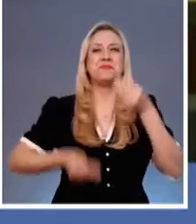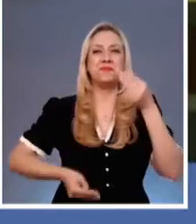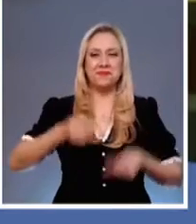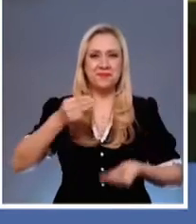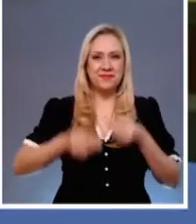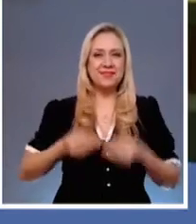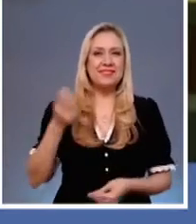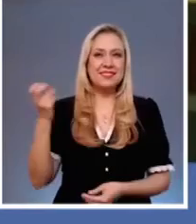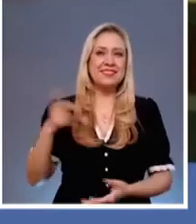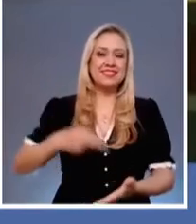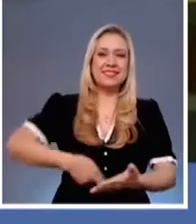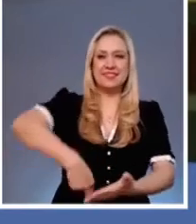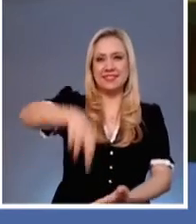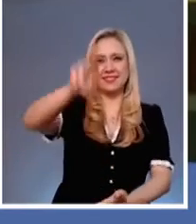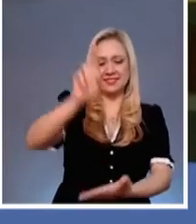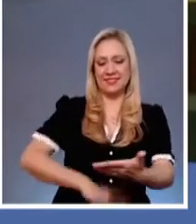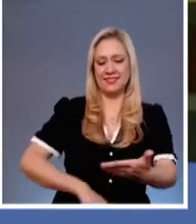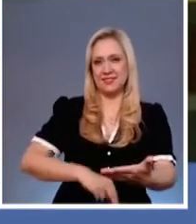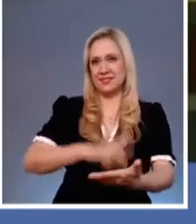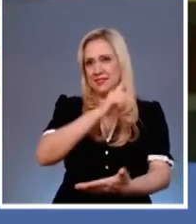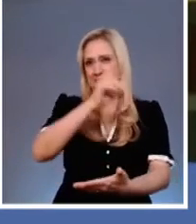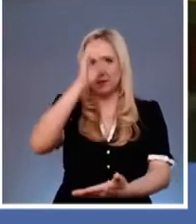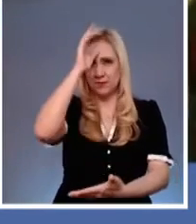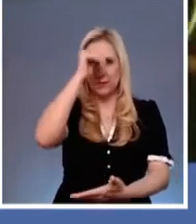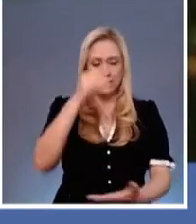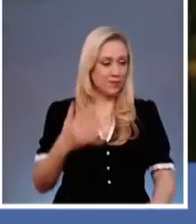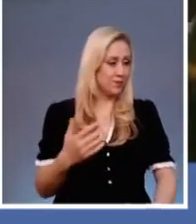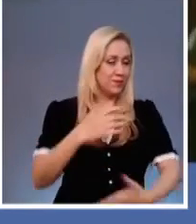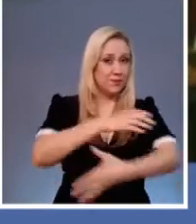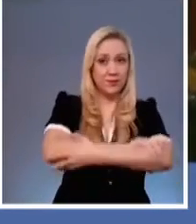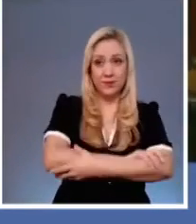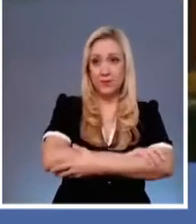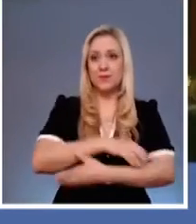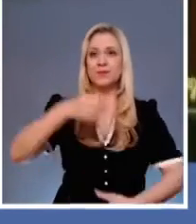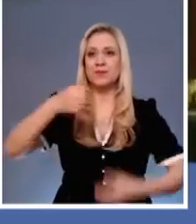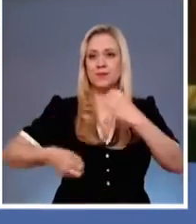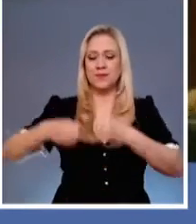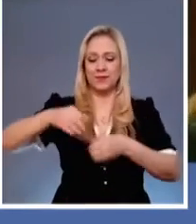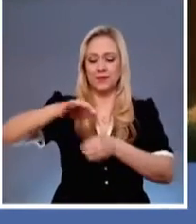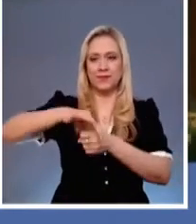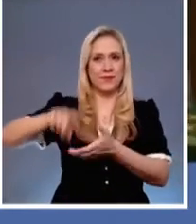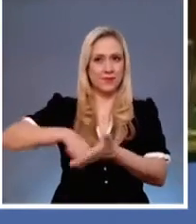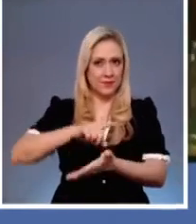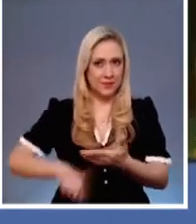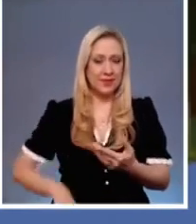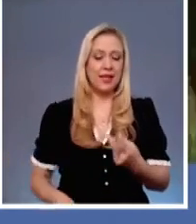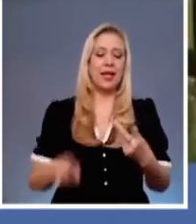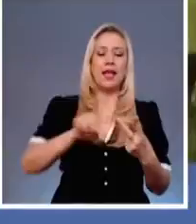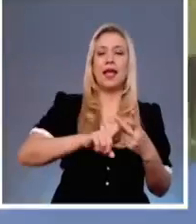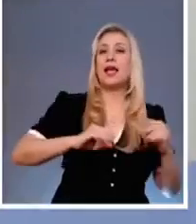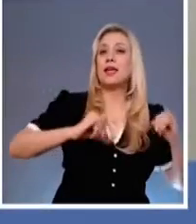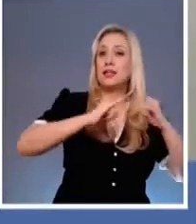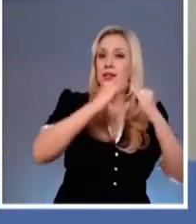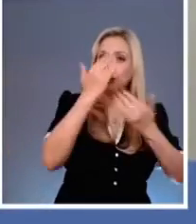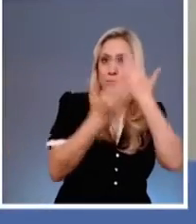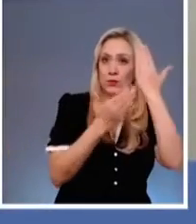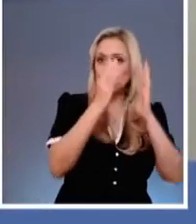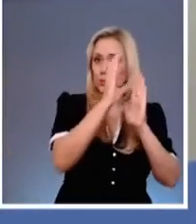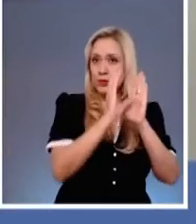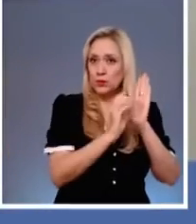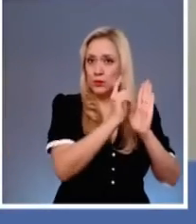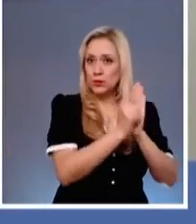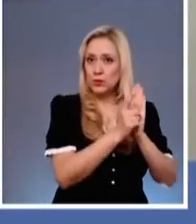convenios del Tribunal Electoral del Poder Judicial de la Federación con el Instituto de Estudios Constitucionales de Querétaro y con la